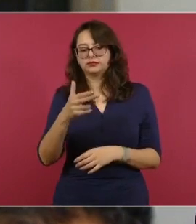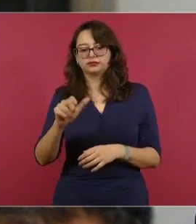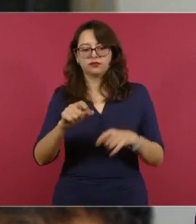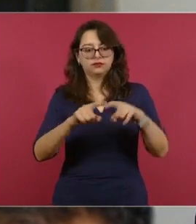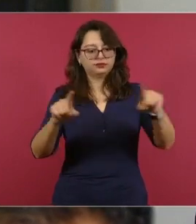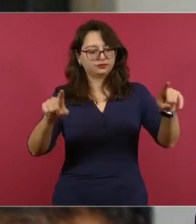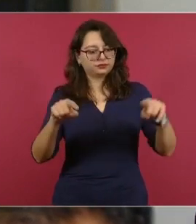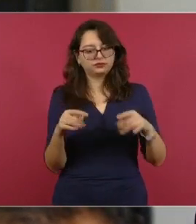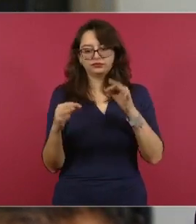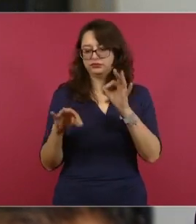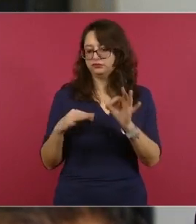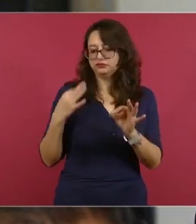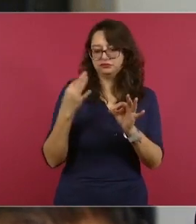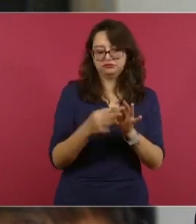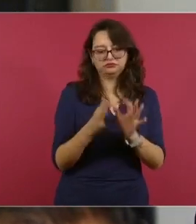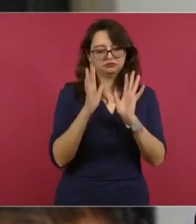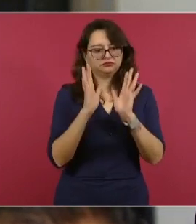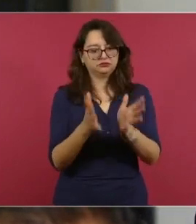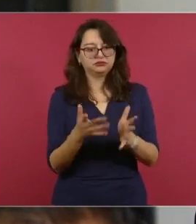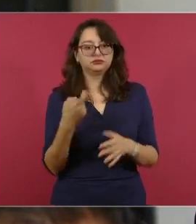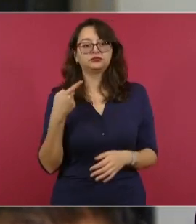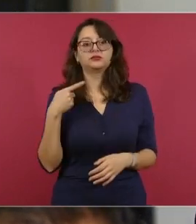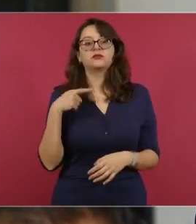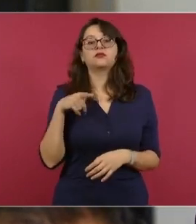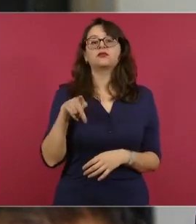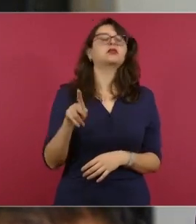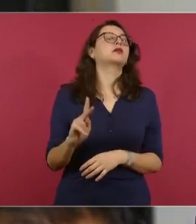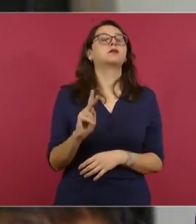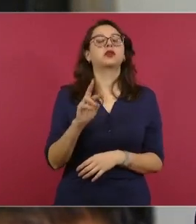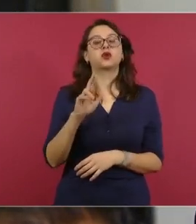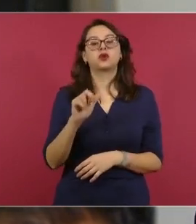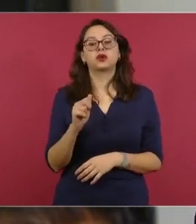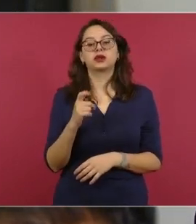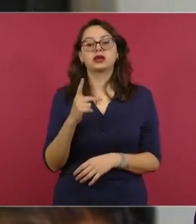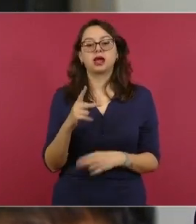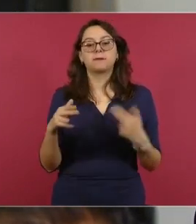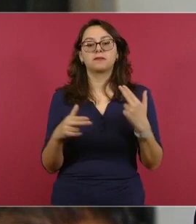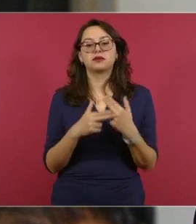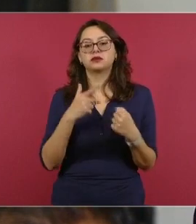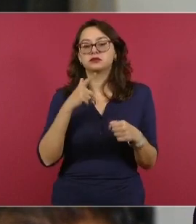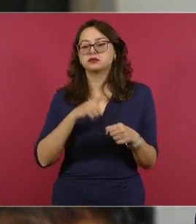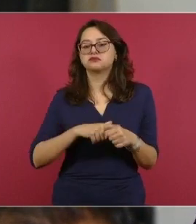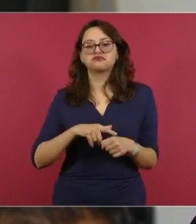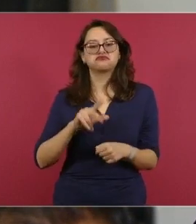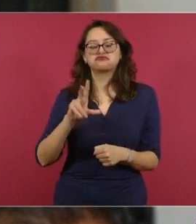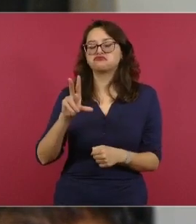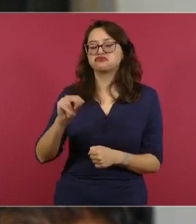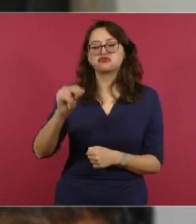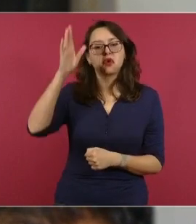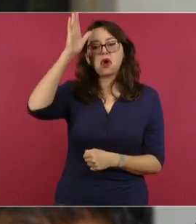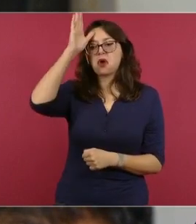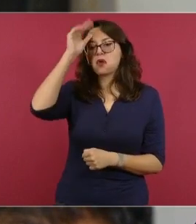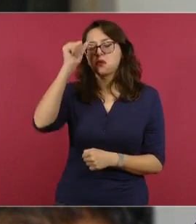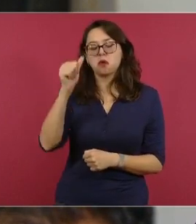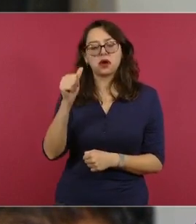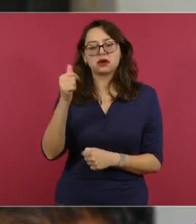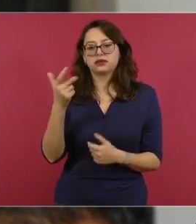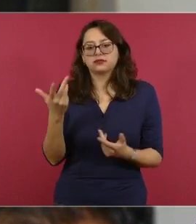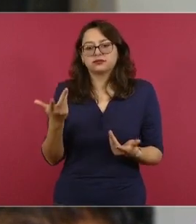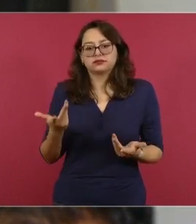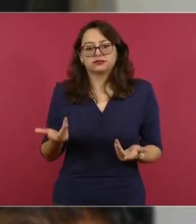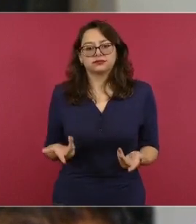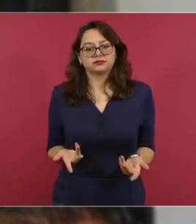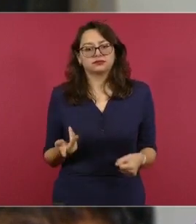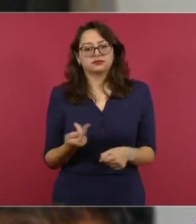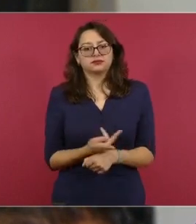ahora pues el del RAM nacional se niega a regularizar sus tierras. Pues es gente que es